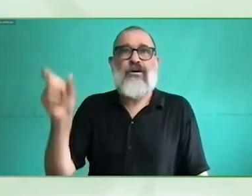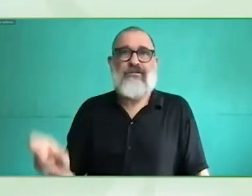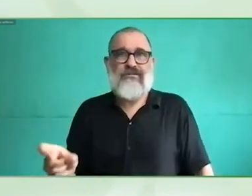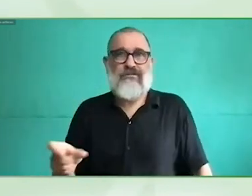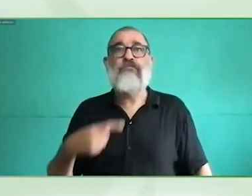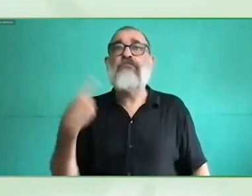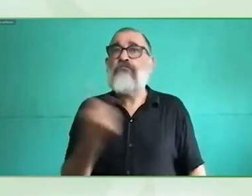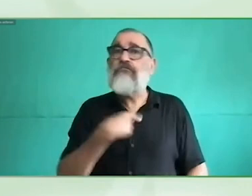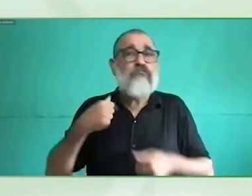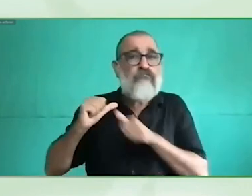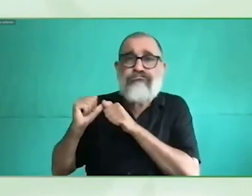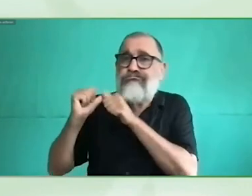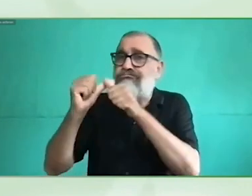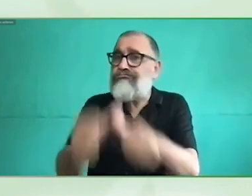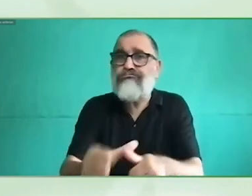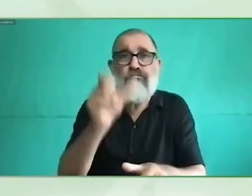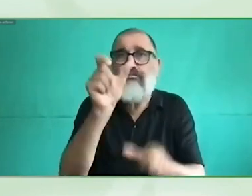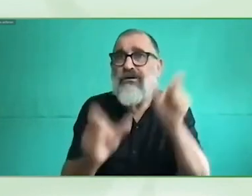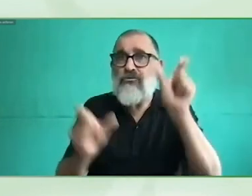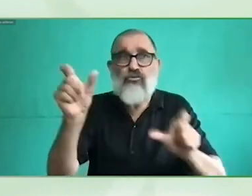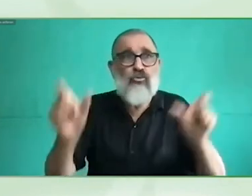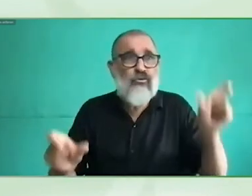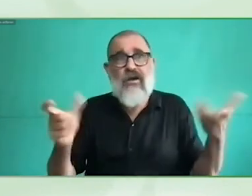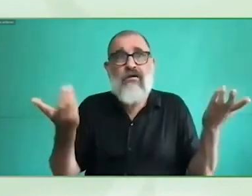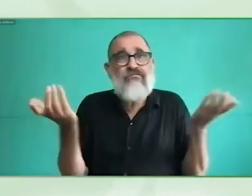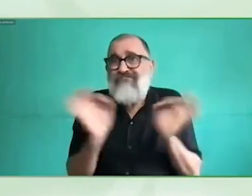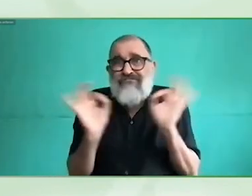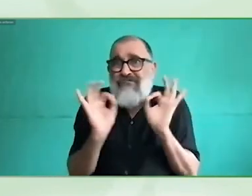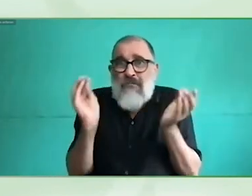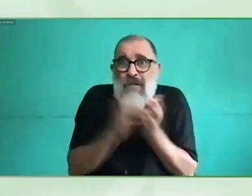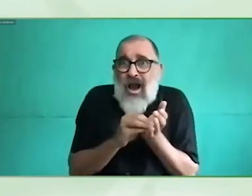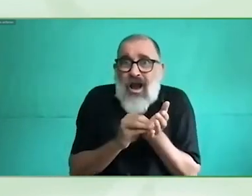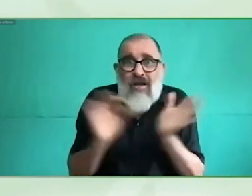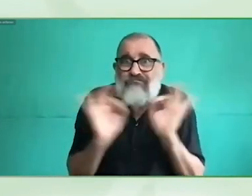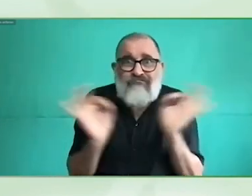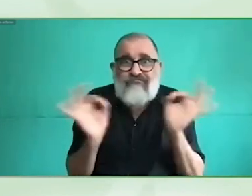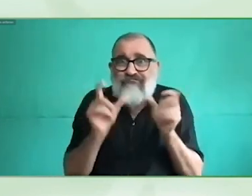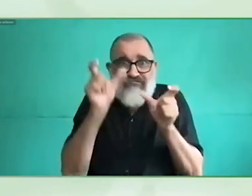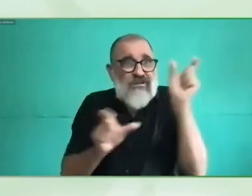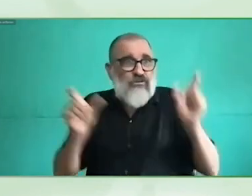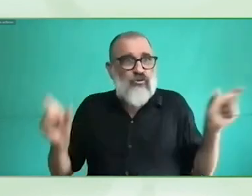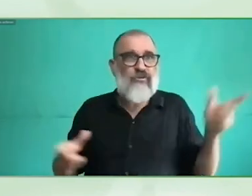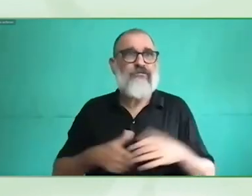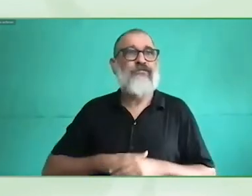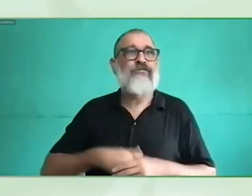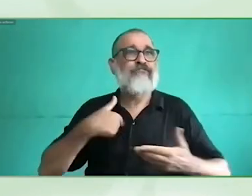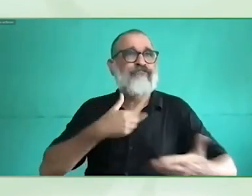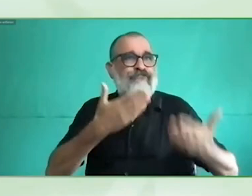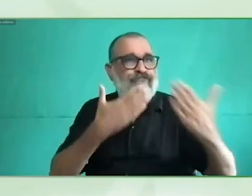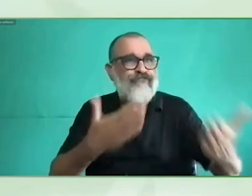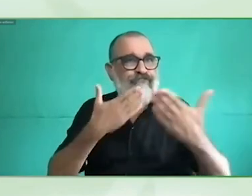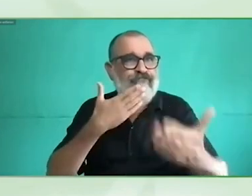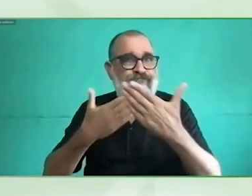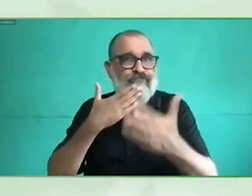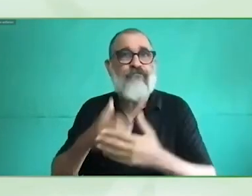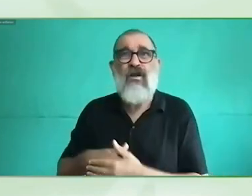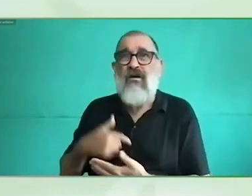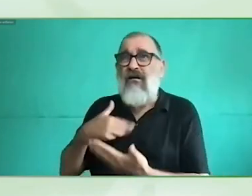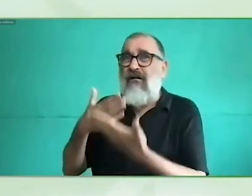ese es una expresión que realmente existe pero por estas palabras que nos comparte que realmente nos permiten mirar